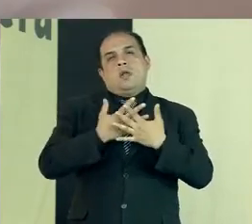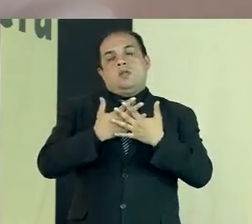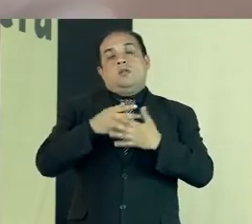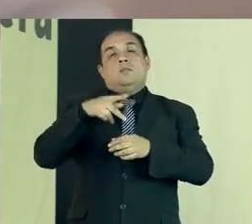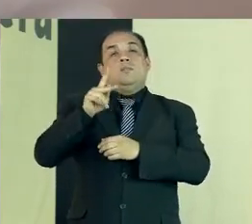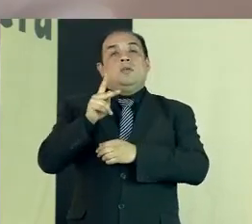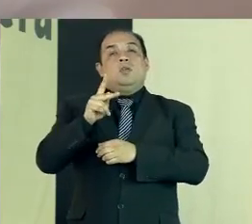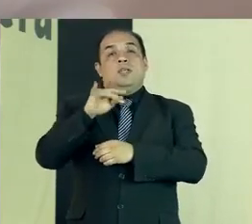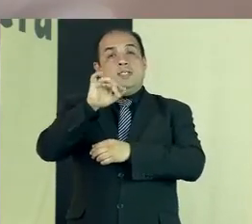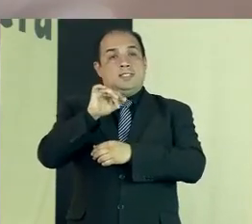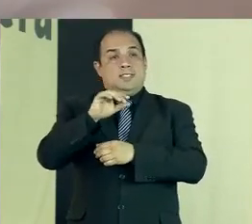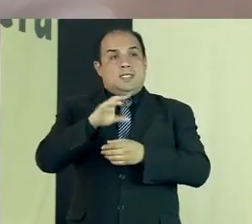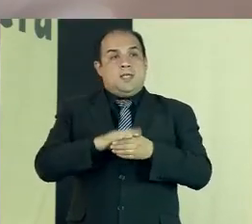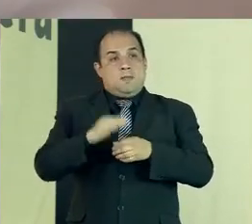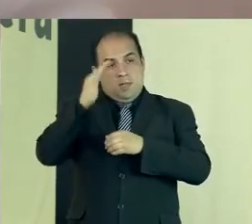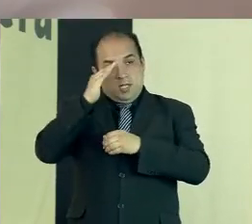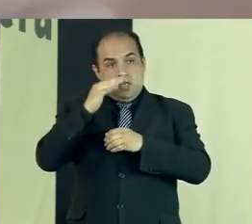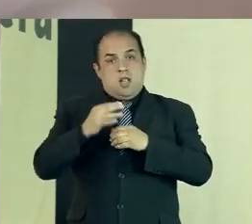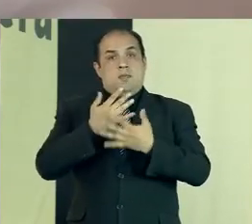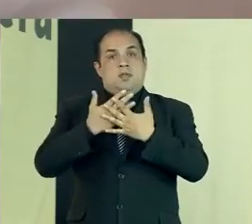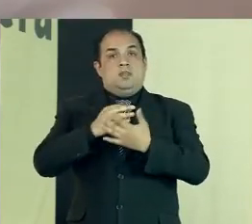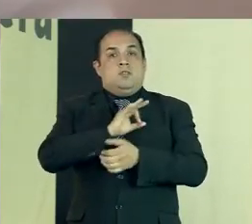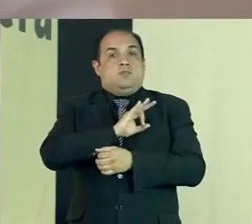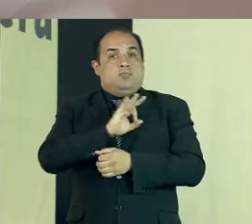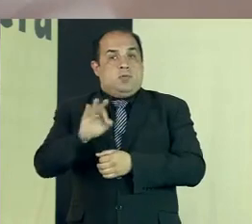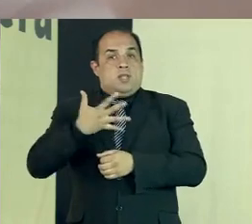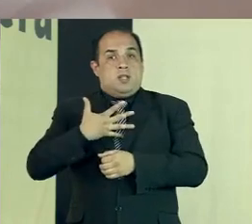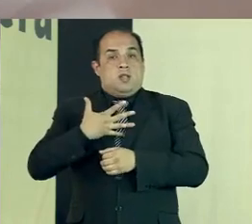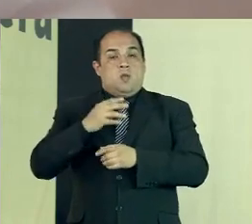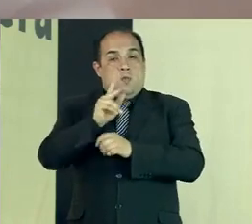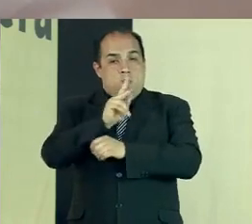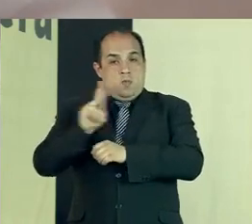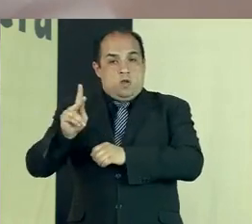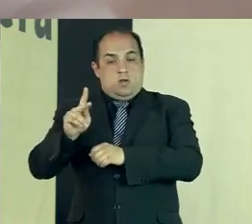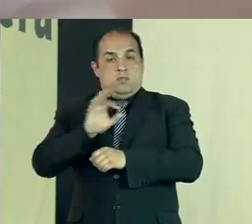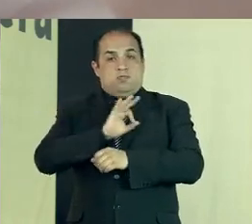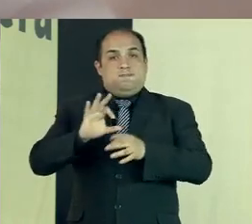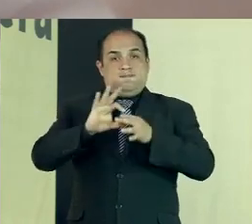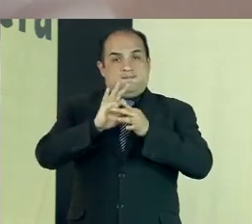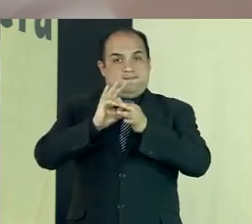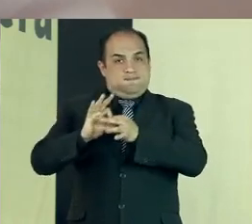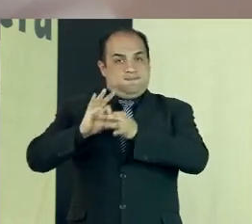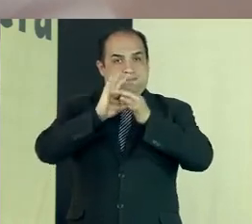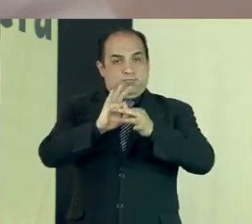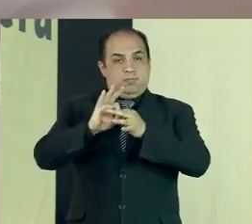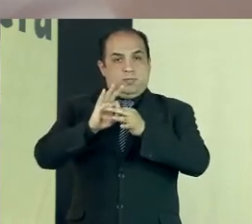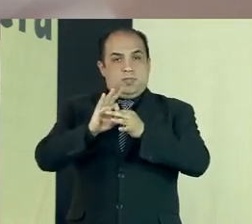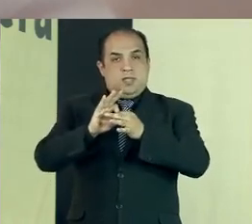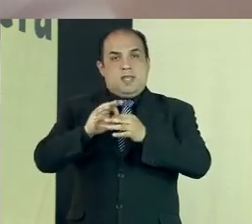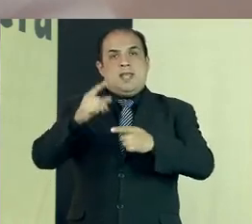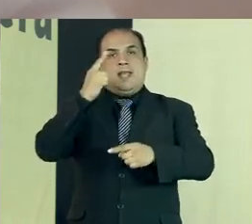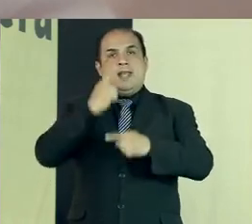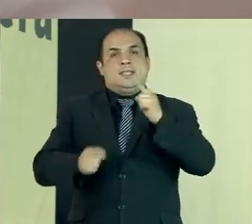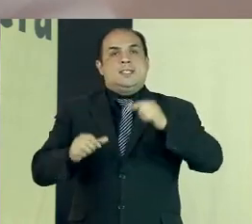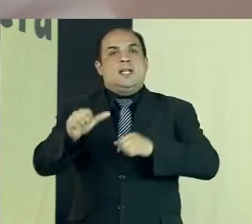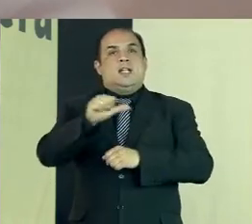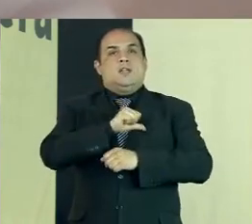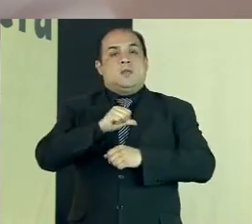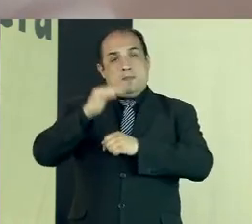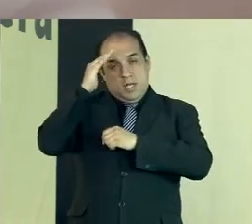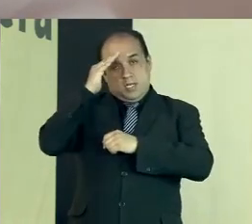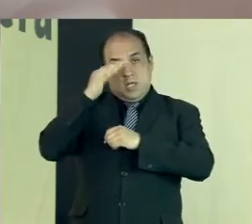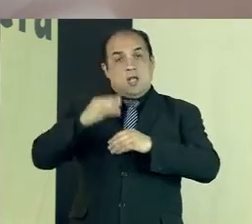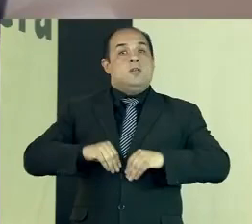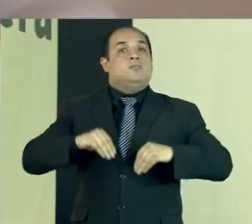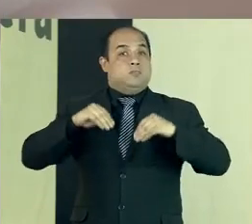que surge cuando un pueblo es capaz de articularse y trascender el egoísmo pensando en la